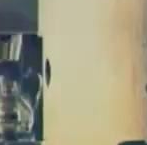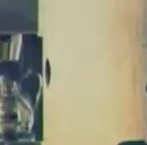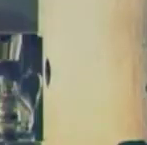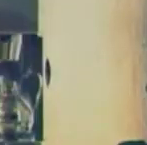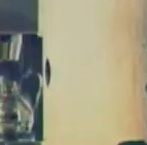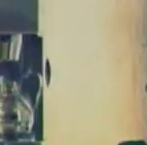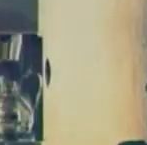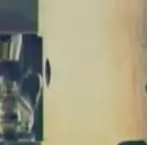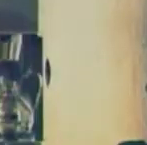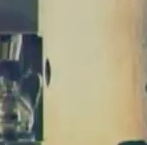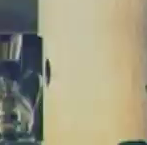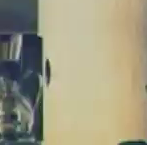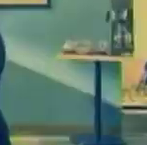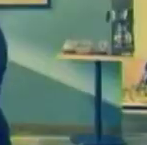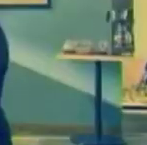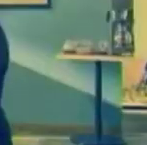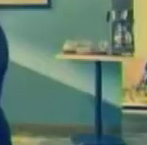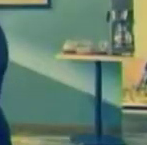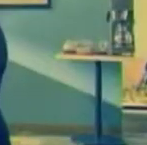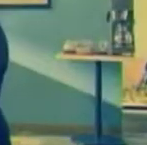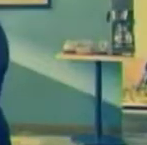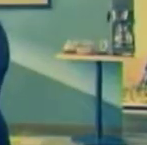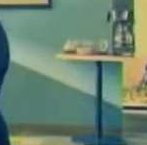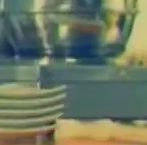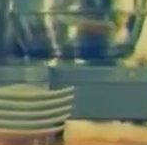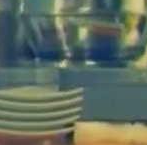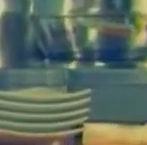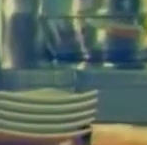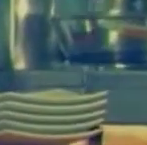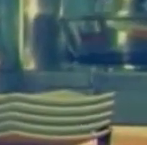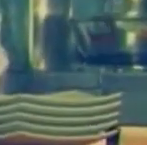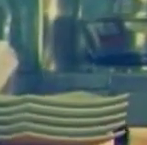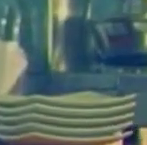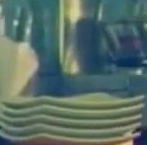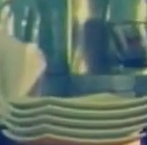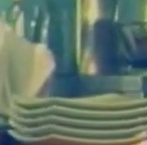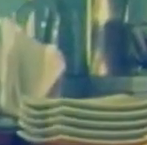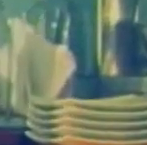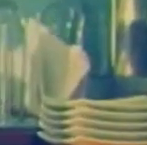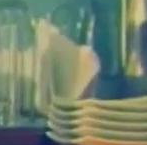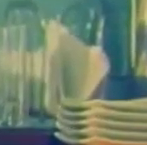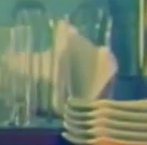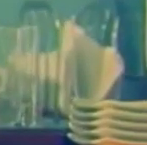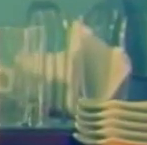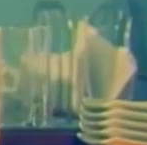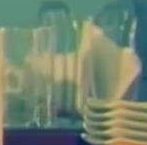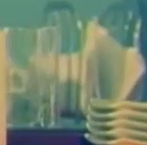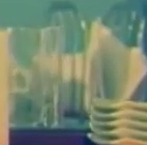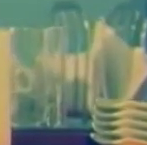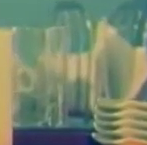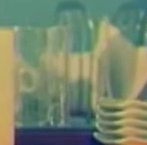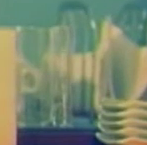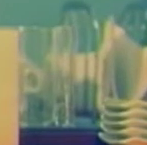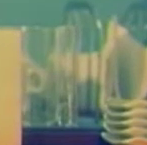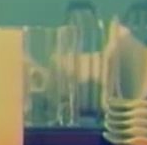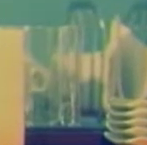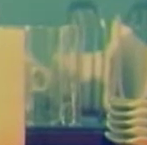¿Su empresa está pagando por el internet que realmente necesita? Llámenos ya y elija el internet UNE que su empresa sí necesita. Con descuentos hasta del 50%.